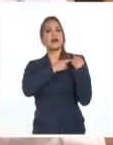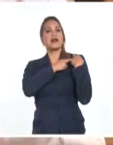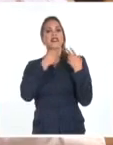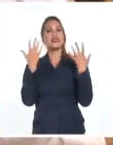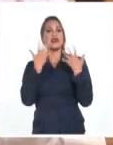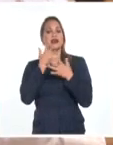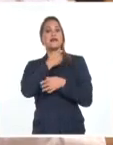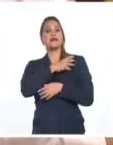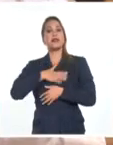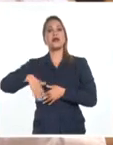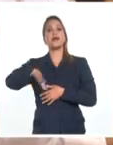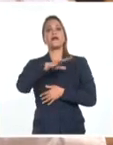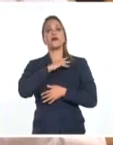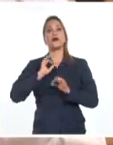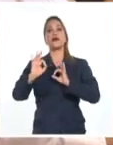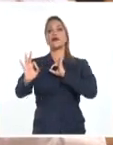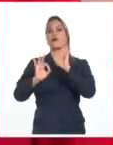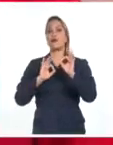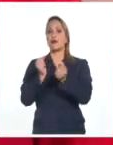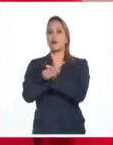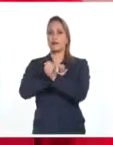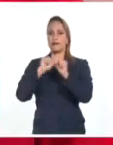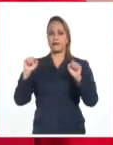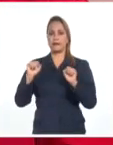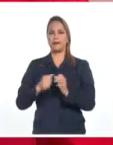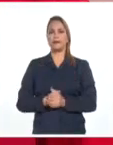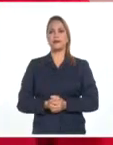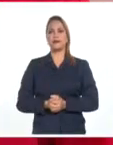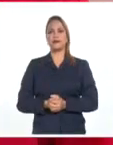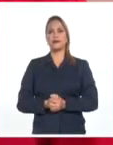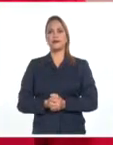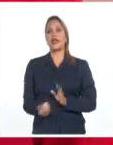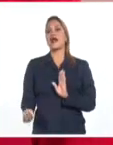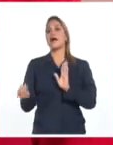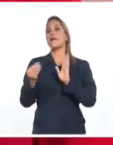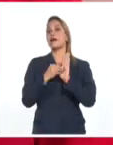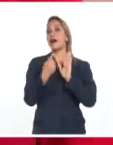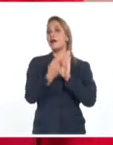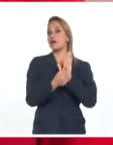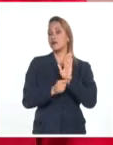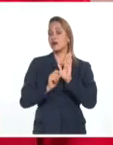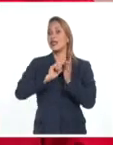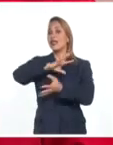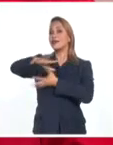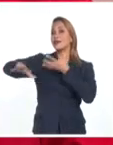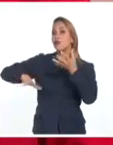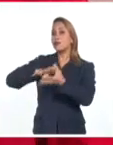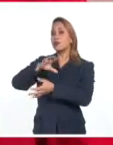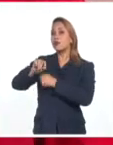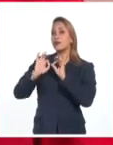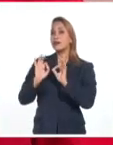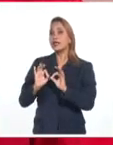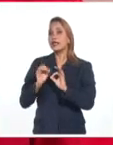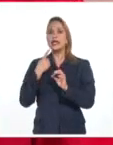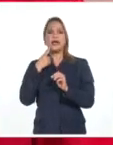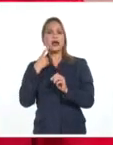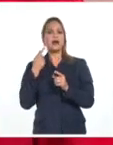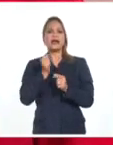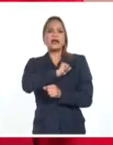pueblos en la salvaguarda de la soberanía. Han aplicado dentro de ese guión de golpe de Estado continuado intentos de todo